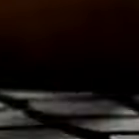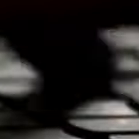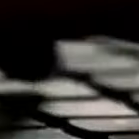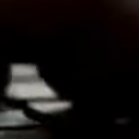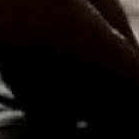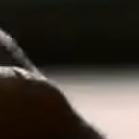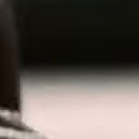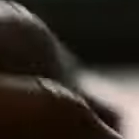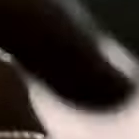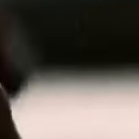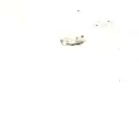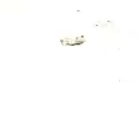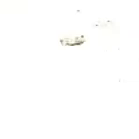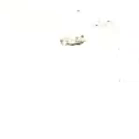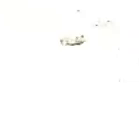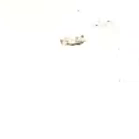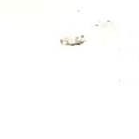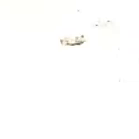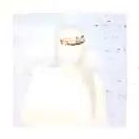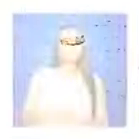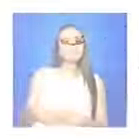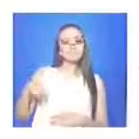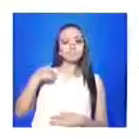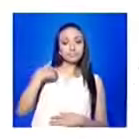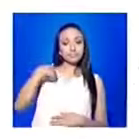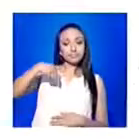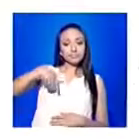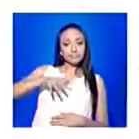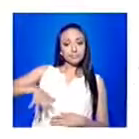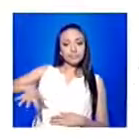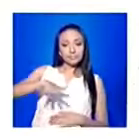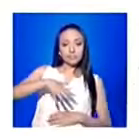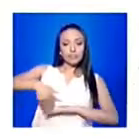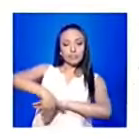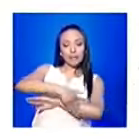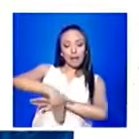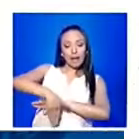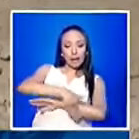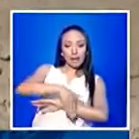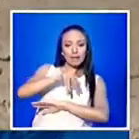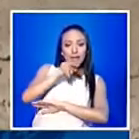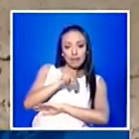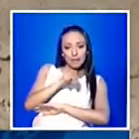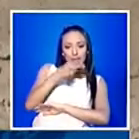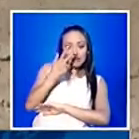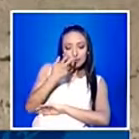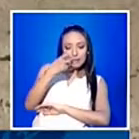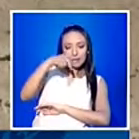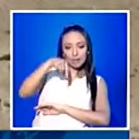Mi nota. Nos encontramos en la calle N13Q y Cacha. Aquí en esta calle lo que por